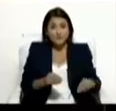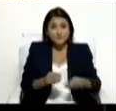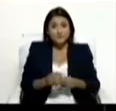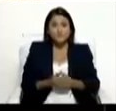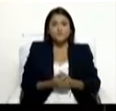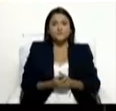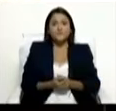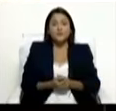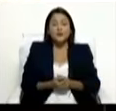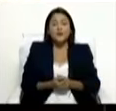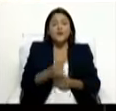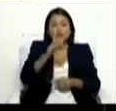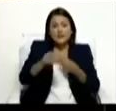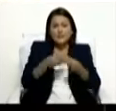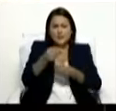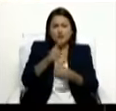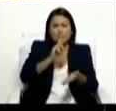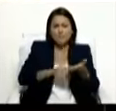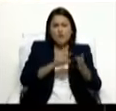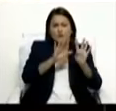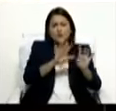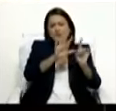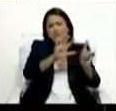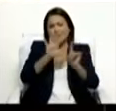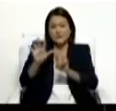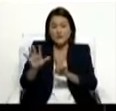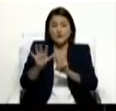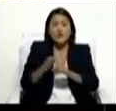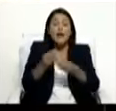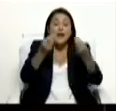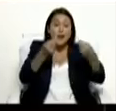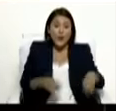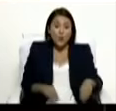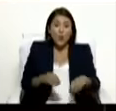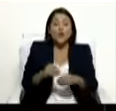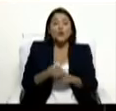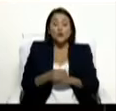proporcionado en 1966, el Acuerdo de Ginebra.